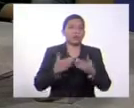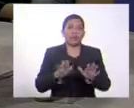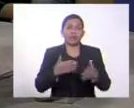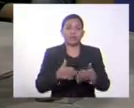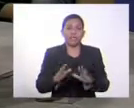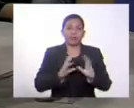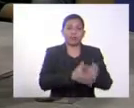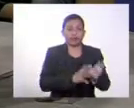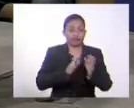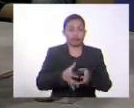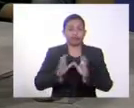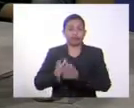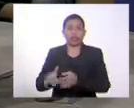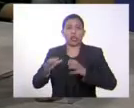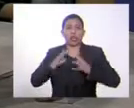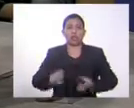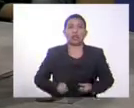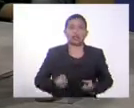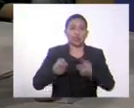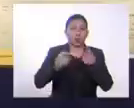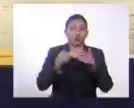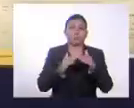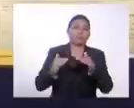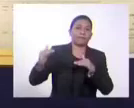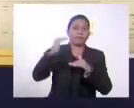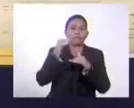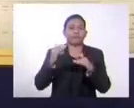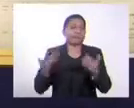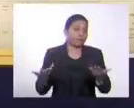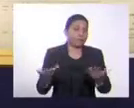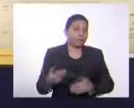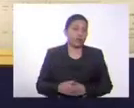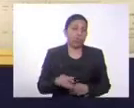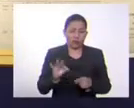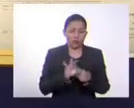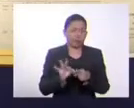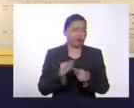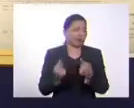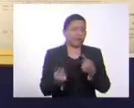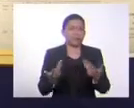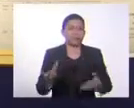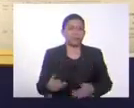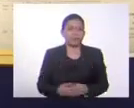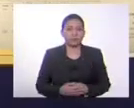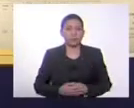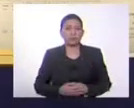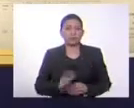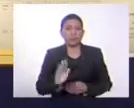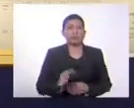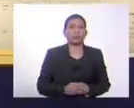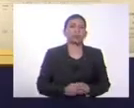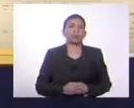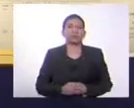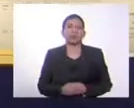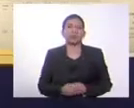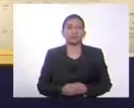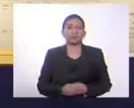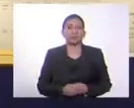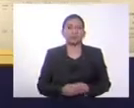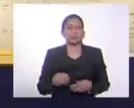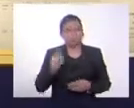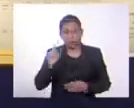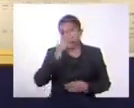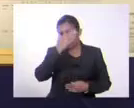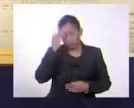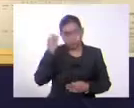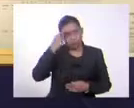son elegidos. Muy bien. Bueno, como recordamos, la separación de poderes establecida por Montesquieu es la